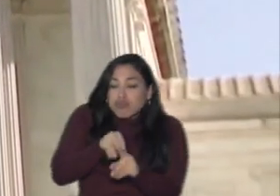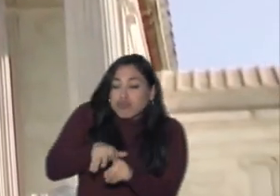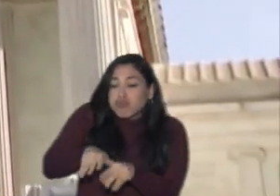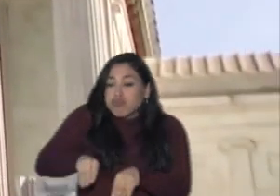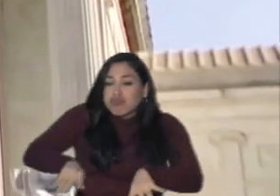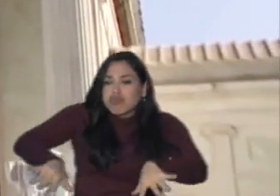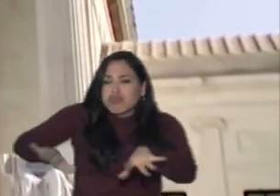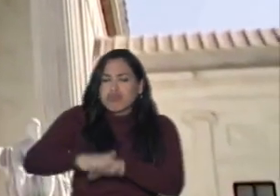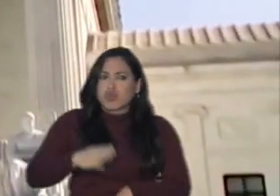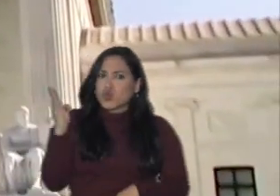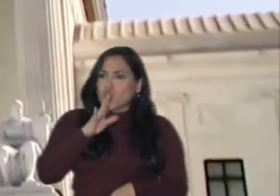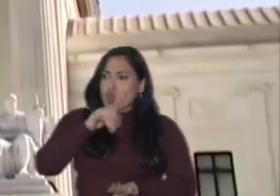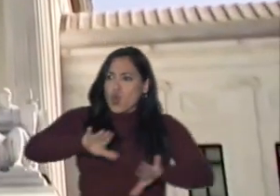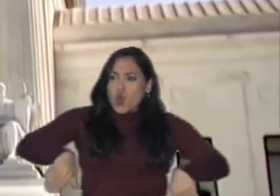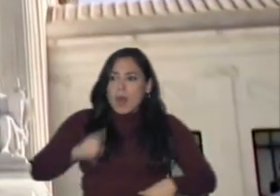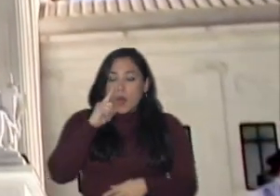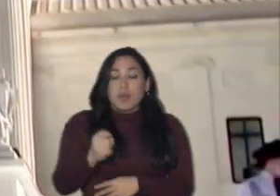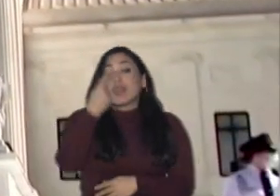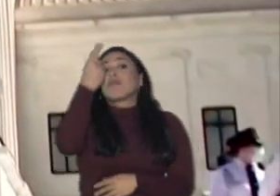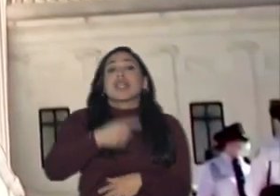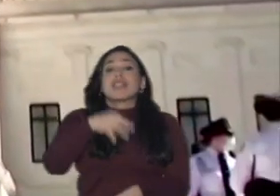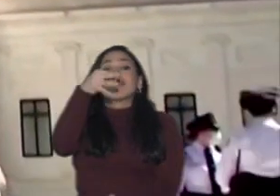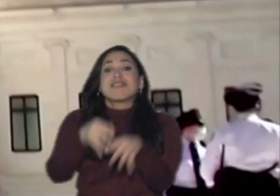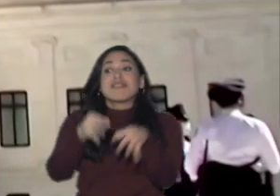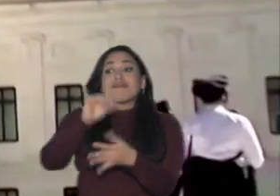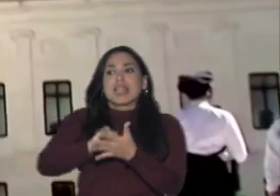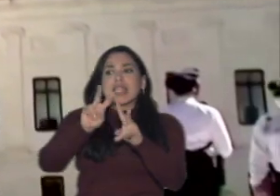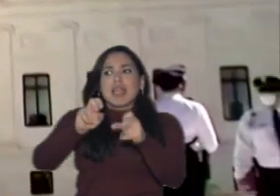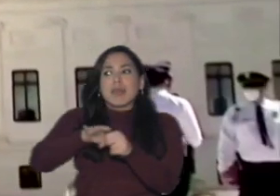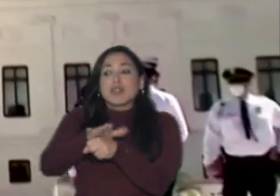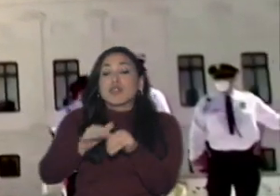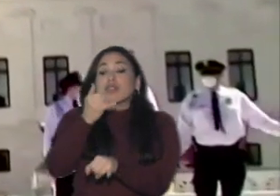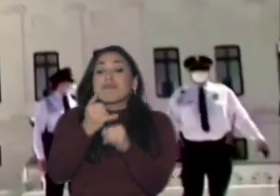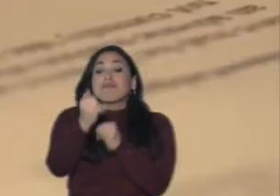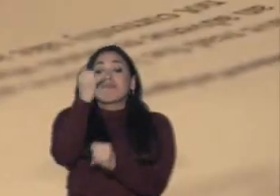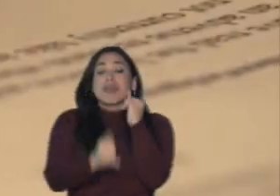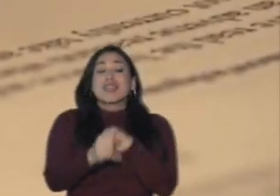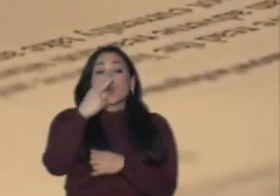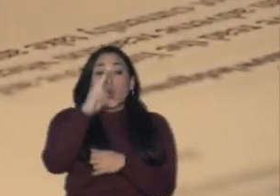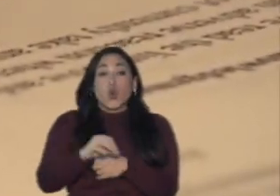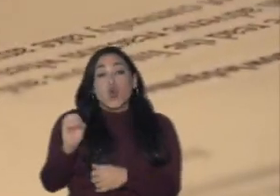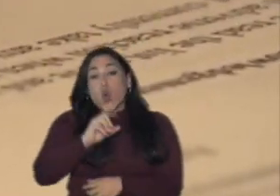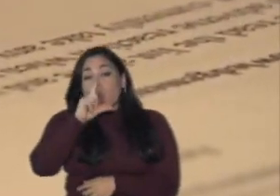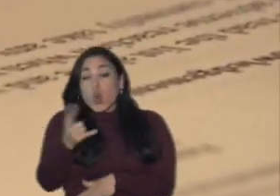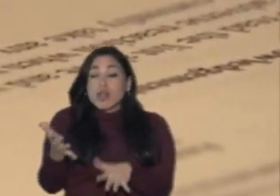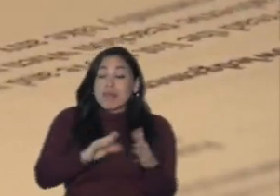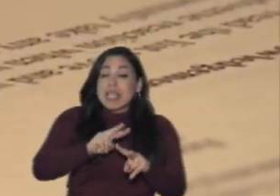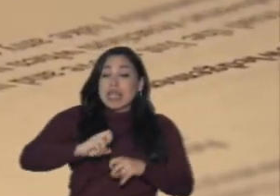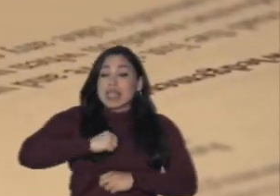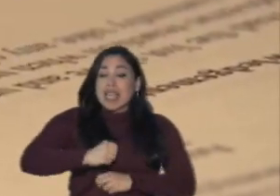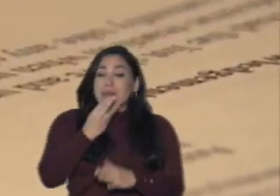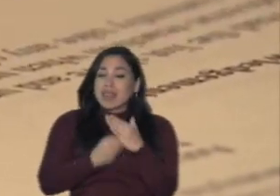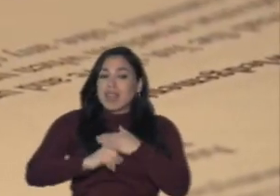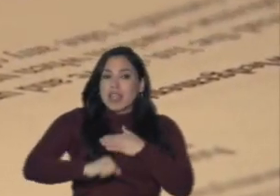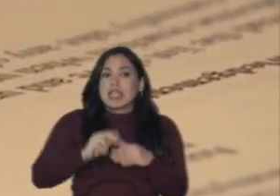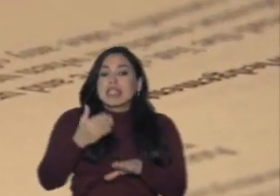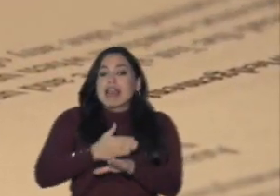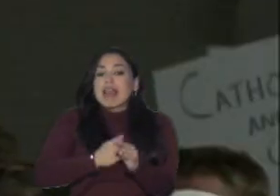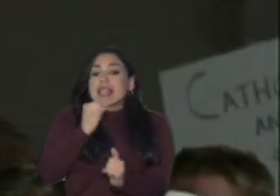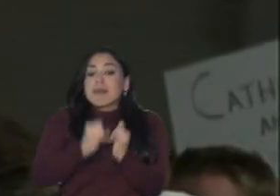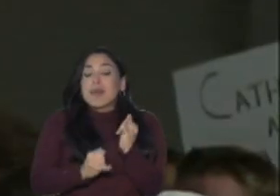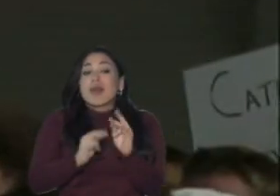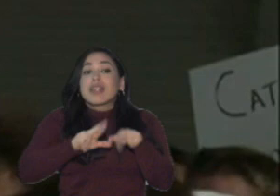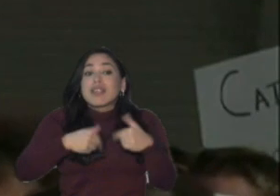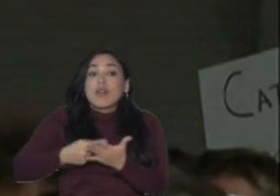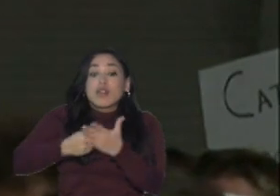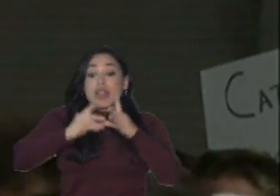poco habituales. El tribunal tiene previsto emitir un fallo sobre el caso a finales de junio o los primeros días de julio, antes de que expire su periodo de sesiones